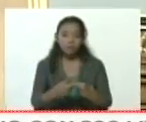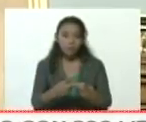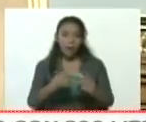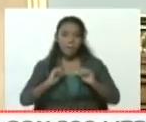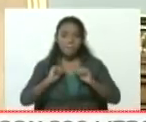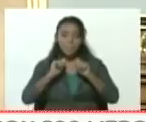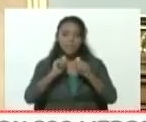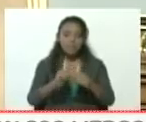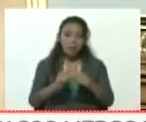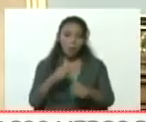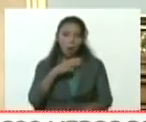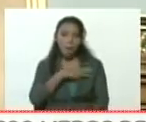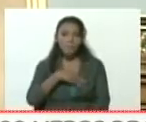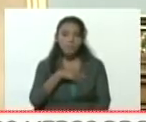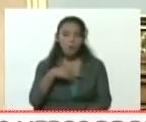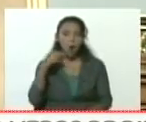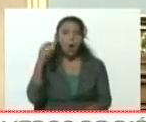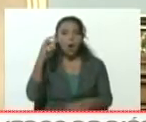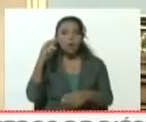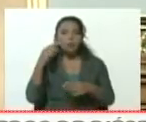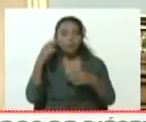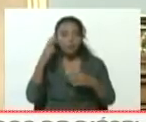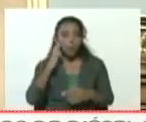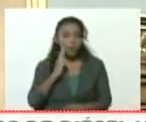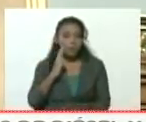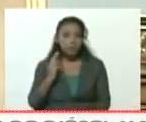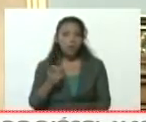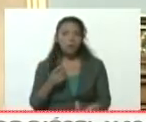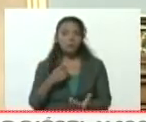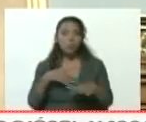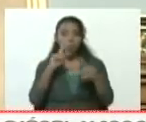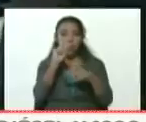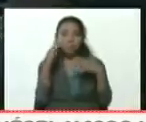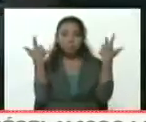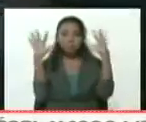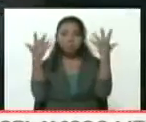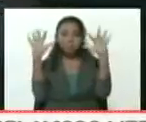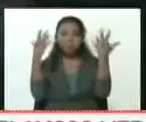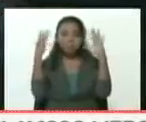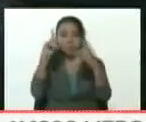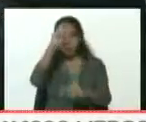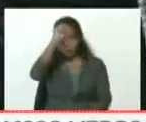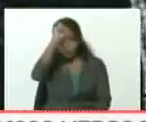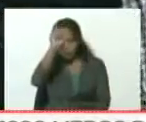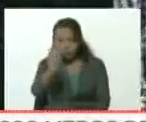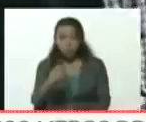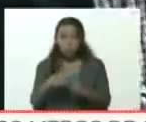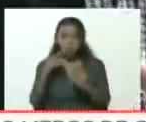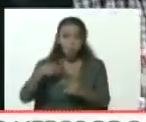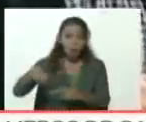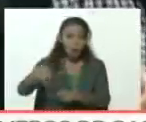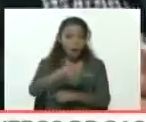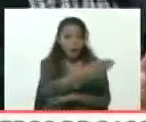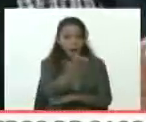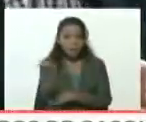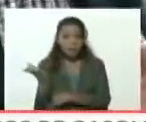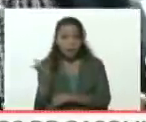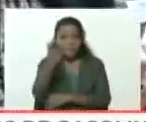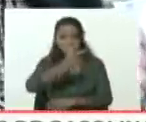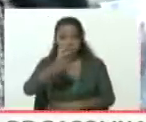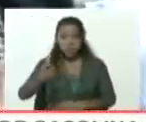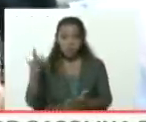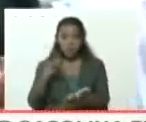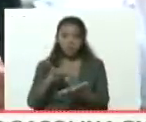empezaron en la misión Robinson esta labor en toda la patria. Un aplauso y un reconocimiento para todos esos camaradas